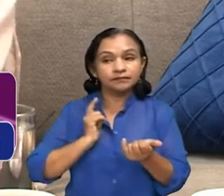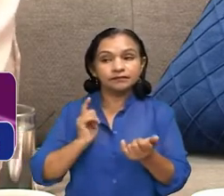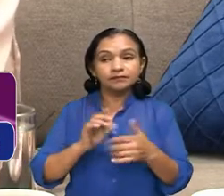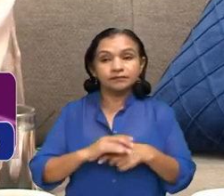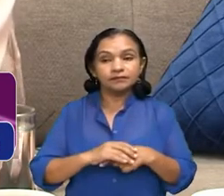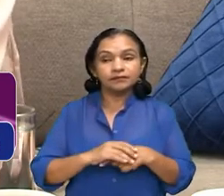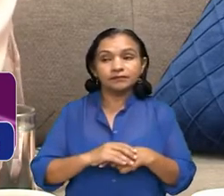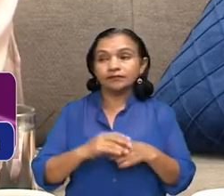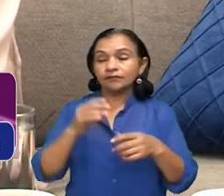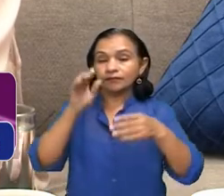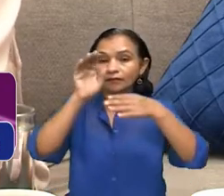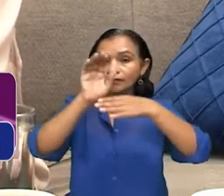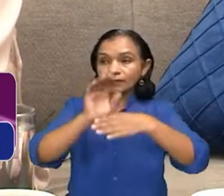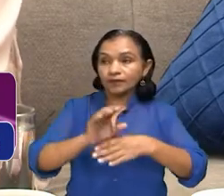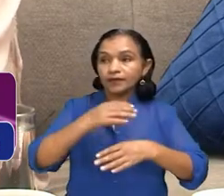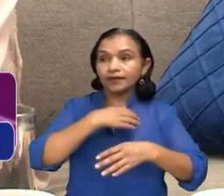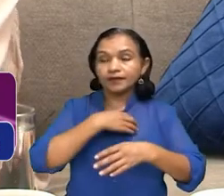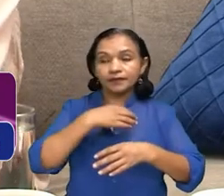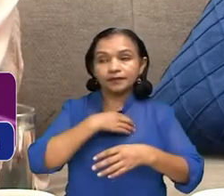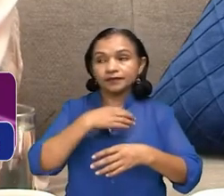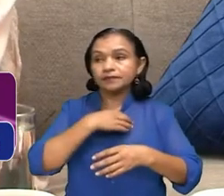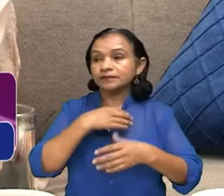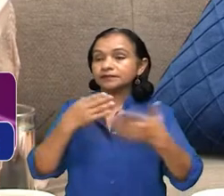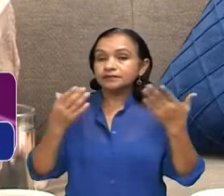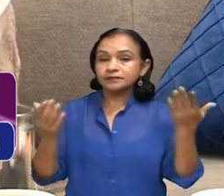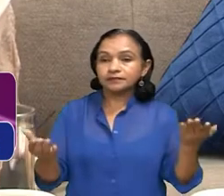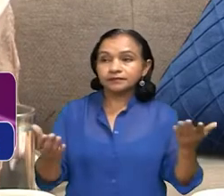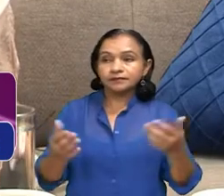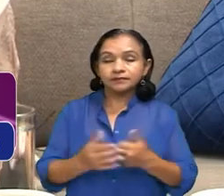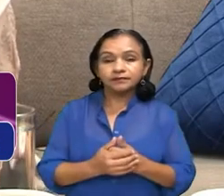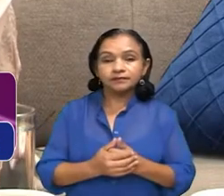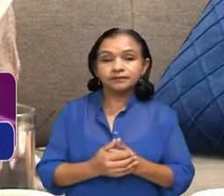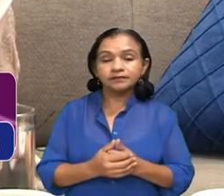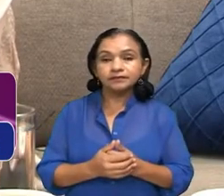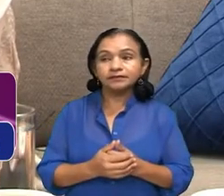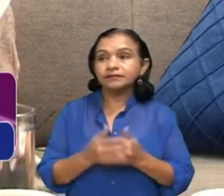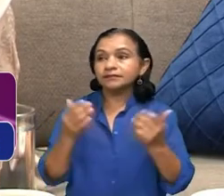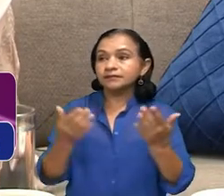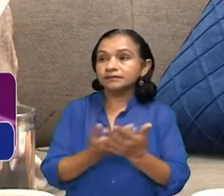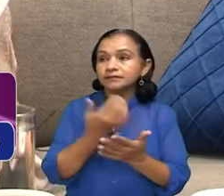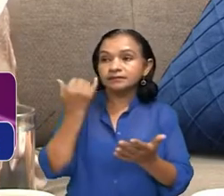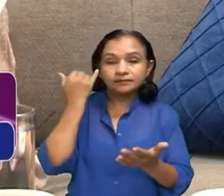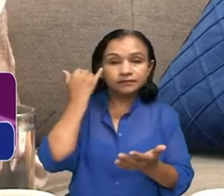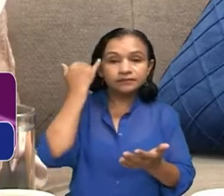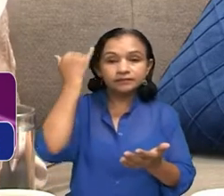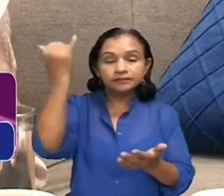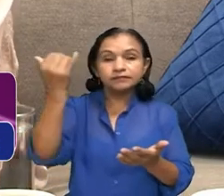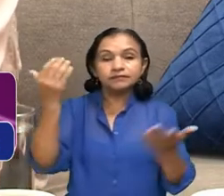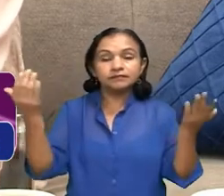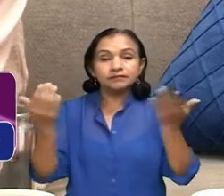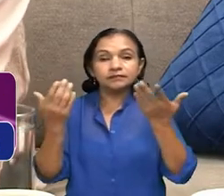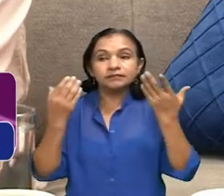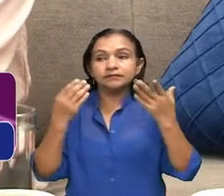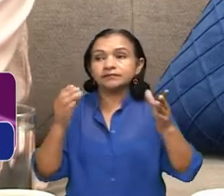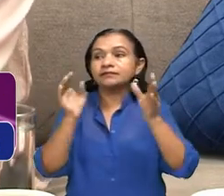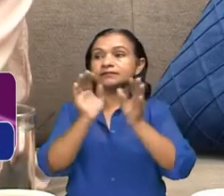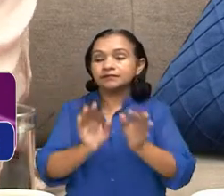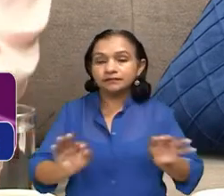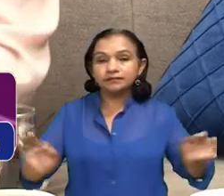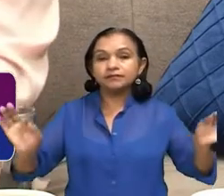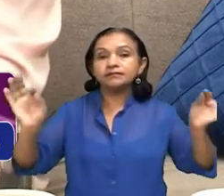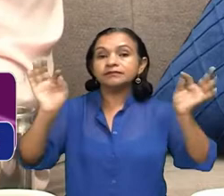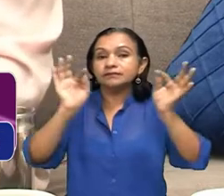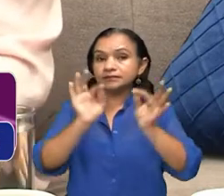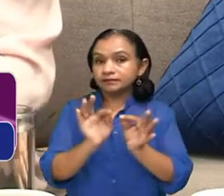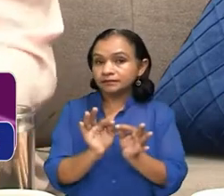carga de tradicionalidad, esa carga de innovación y de tecnología. Es muy importante